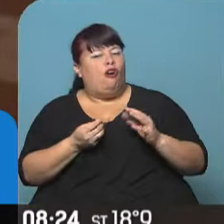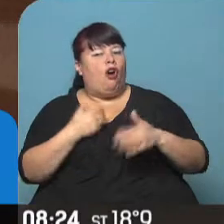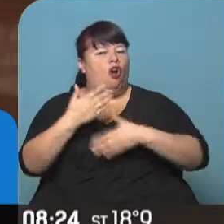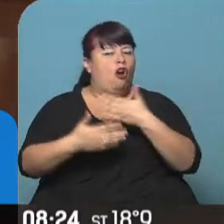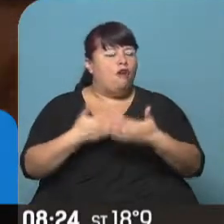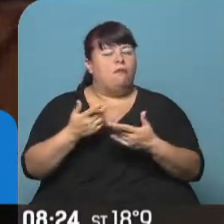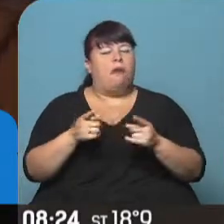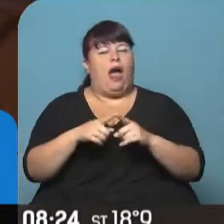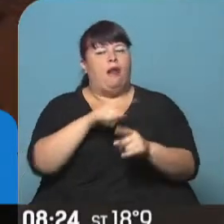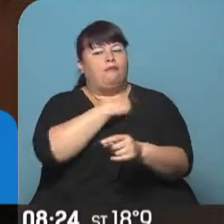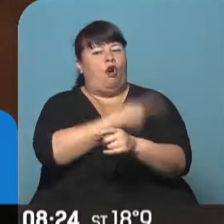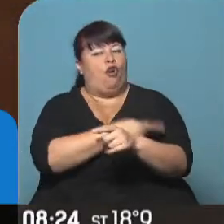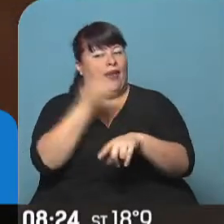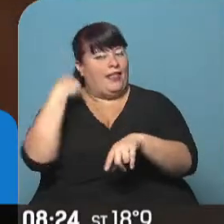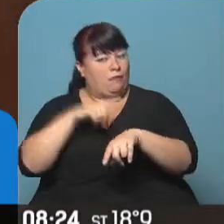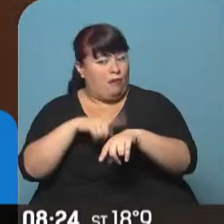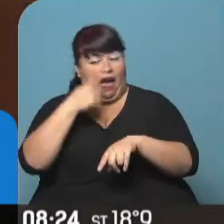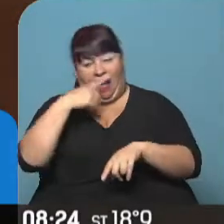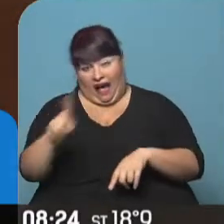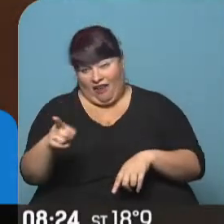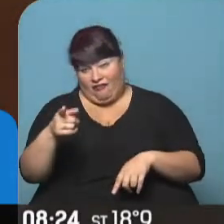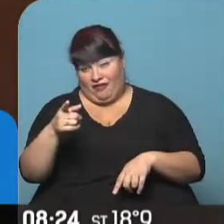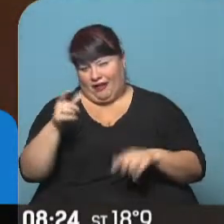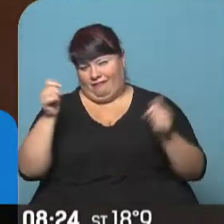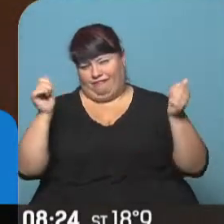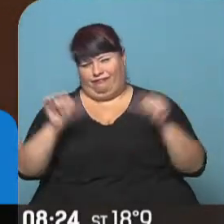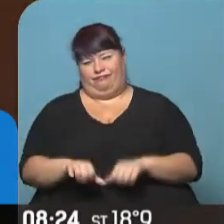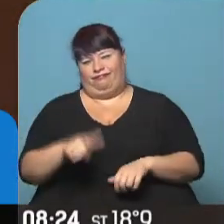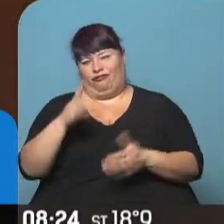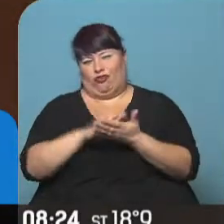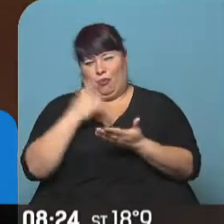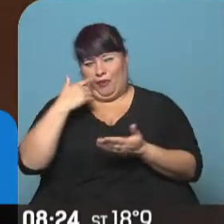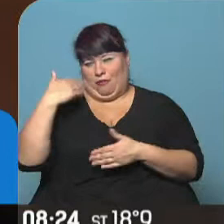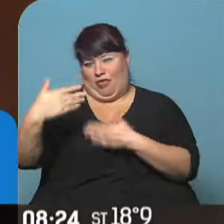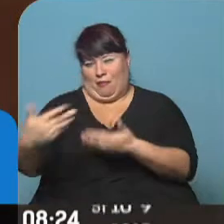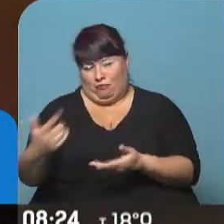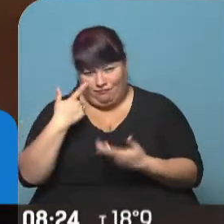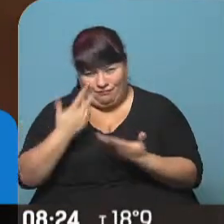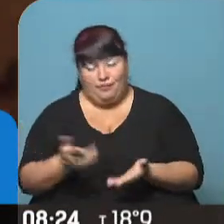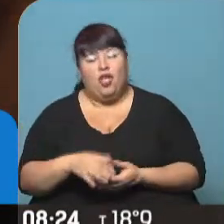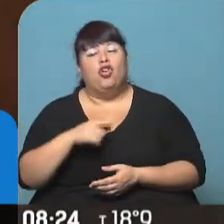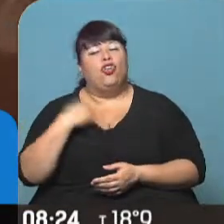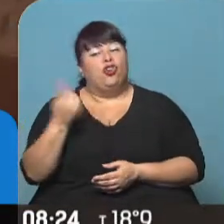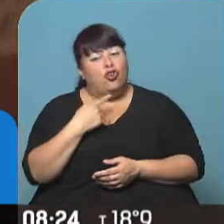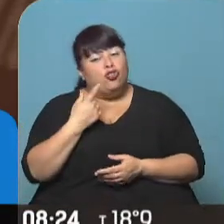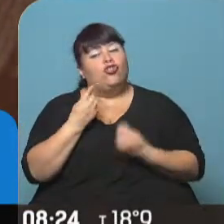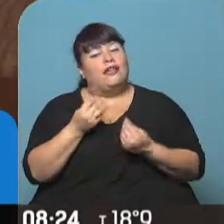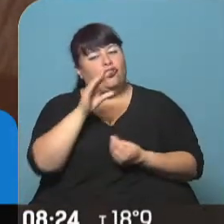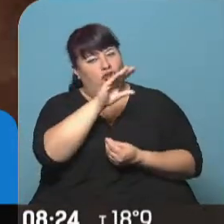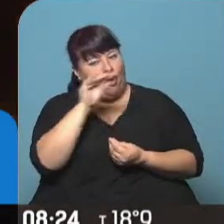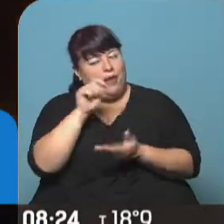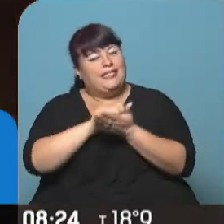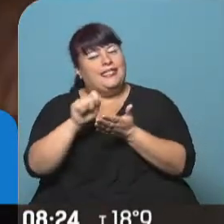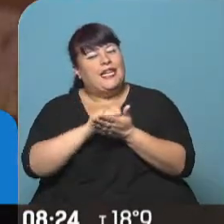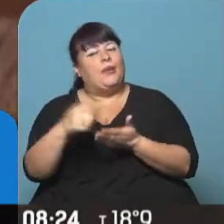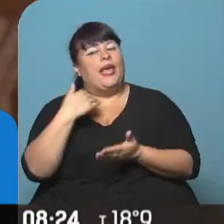definían, digamos, el poder entonces, que finalmente terminaron decantando en lo que vimos años después, ¿no? Nosotros y lo que hicimos es eso, escribir